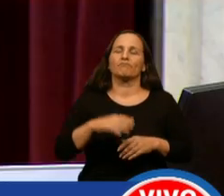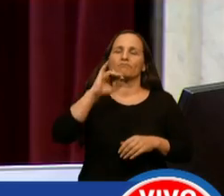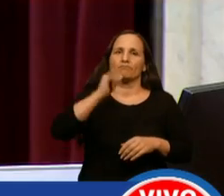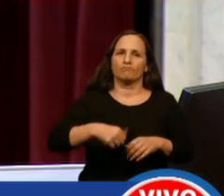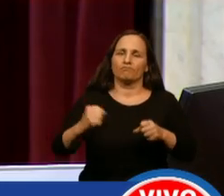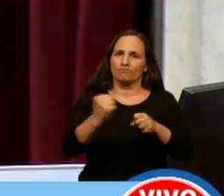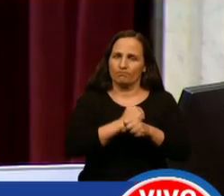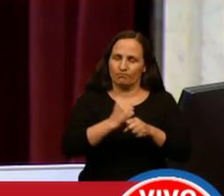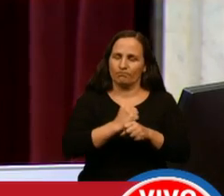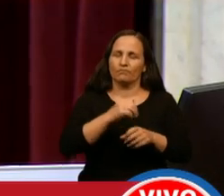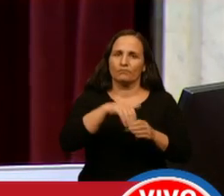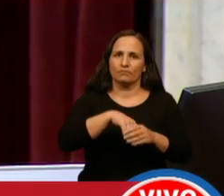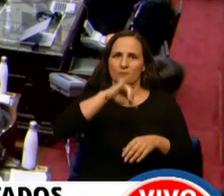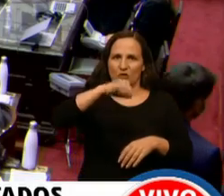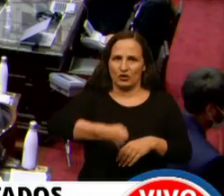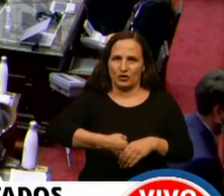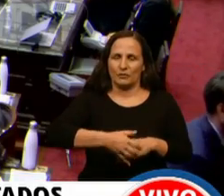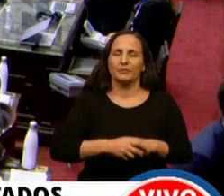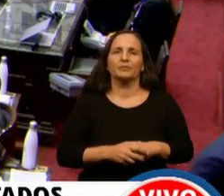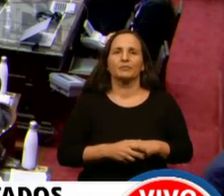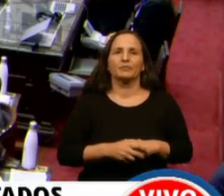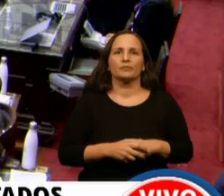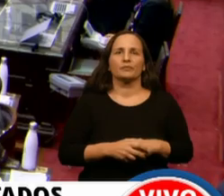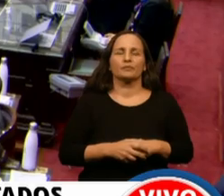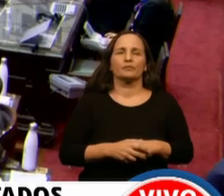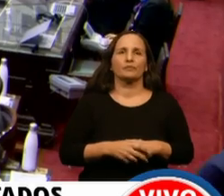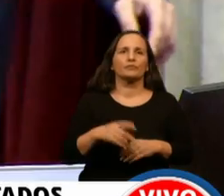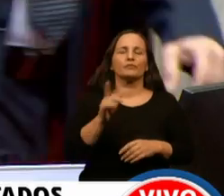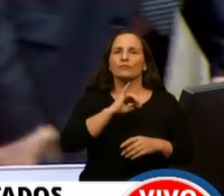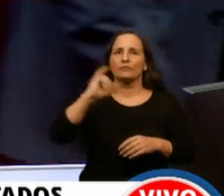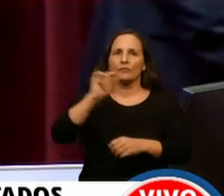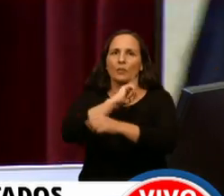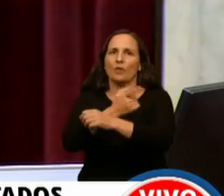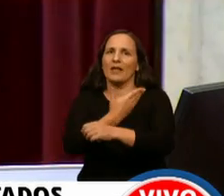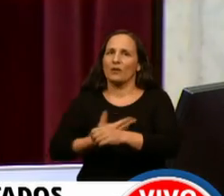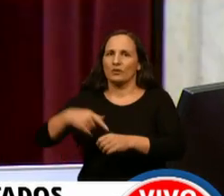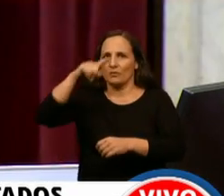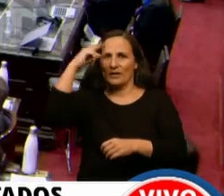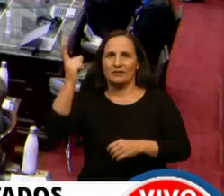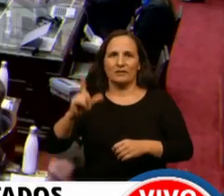afirmativo se comunicará el poder ejecutivo nacional